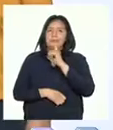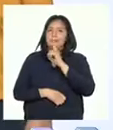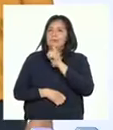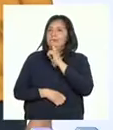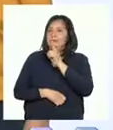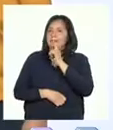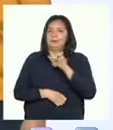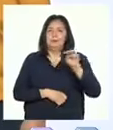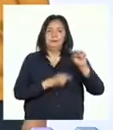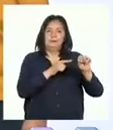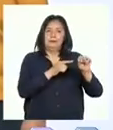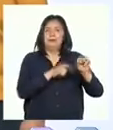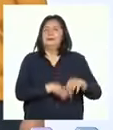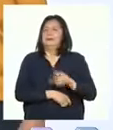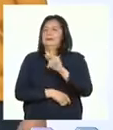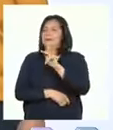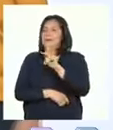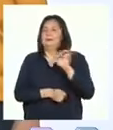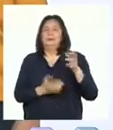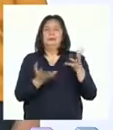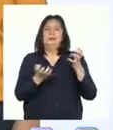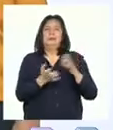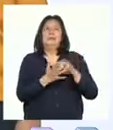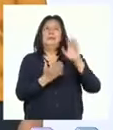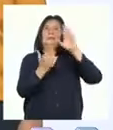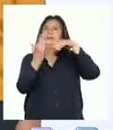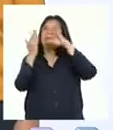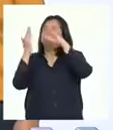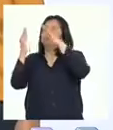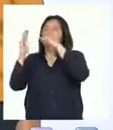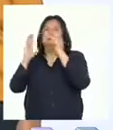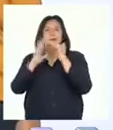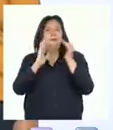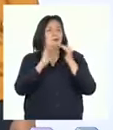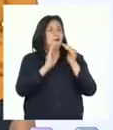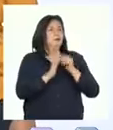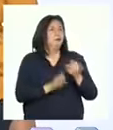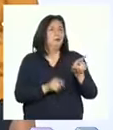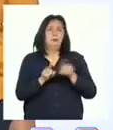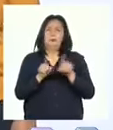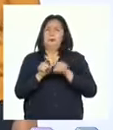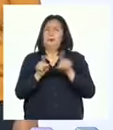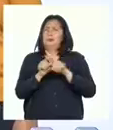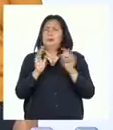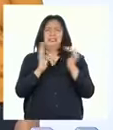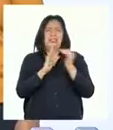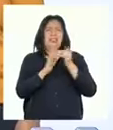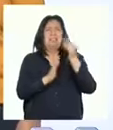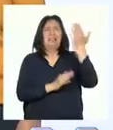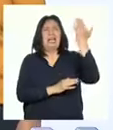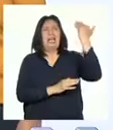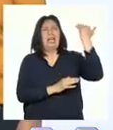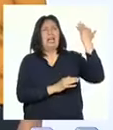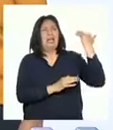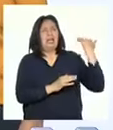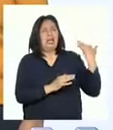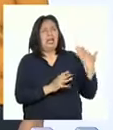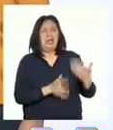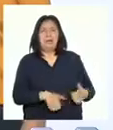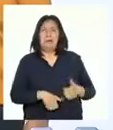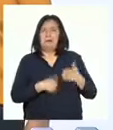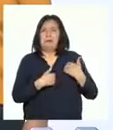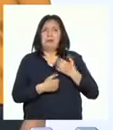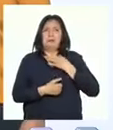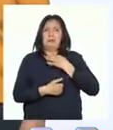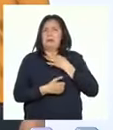de Mateo y Karina se propuso pintar su casa. Era la misma casa en la que había vivido antes